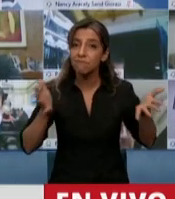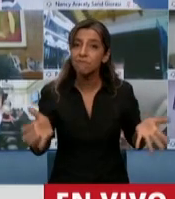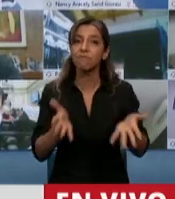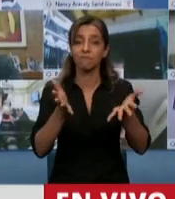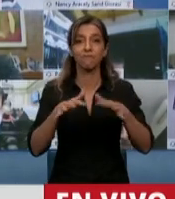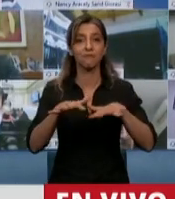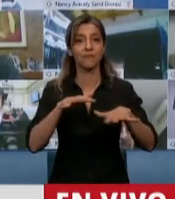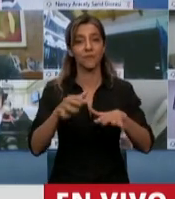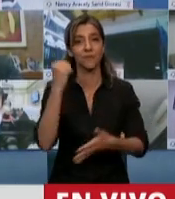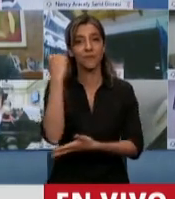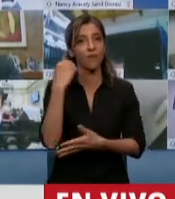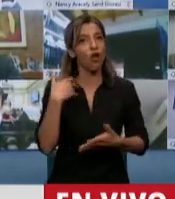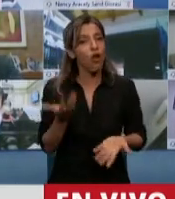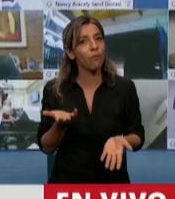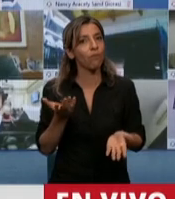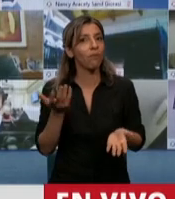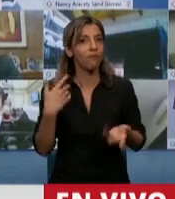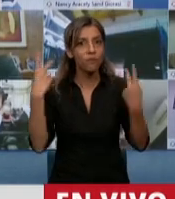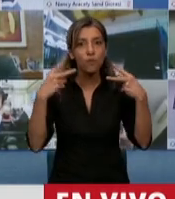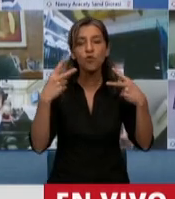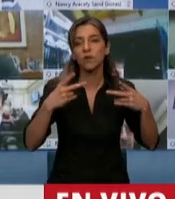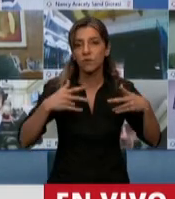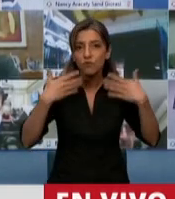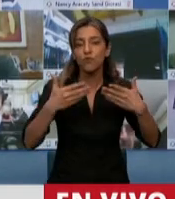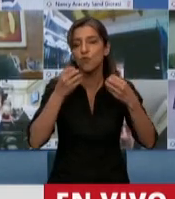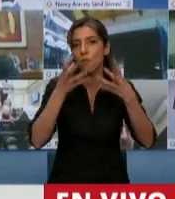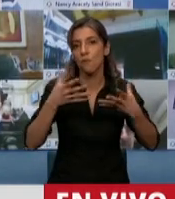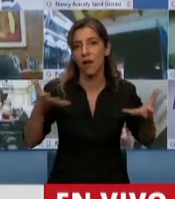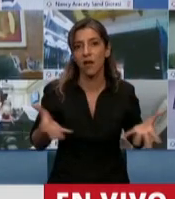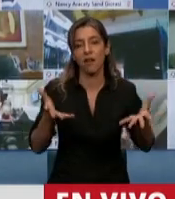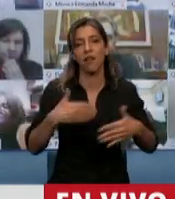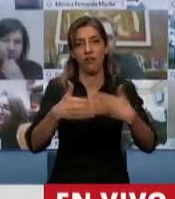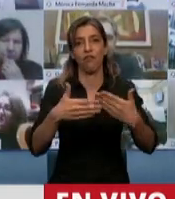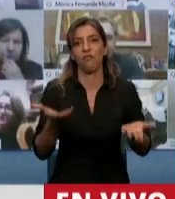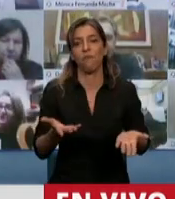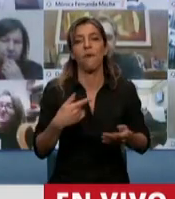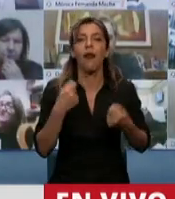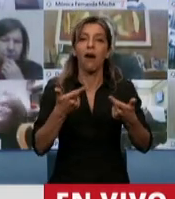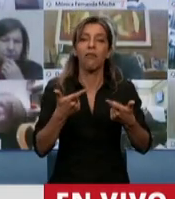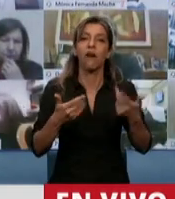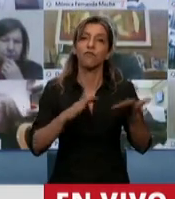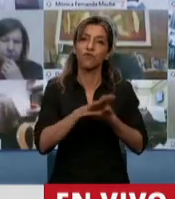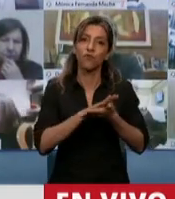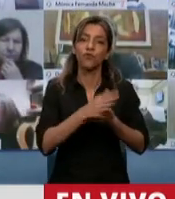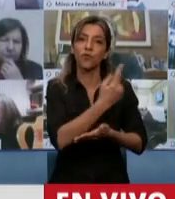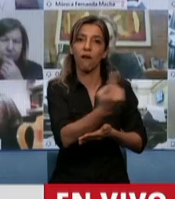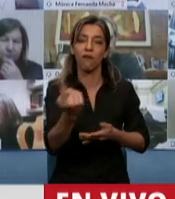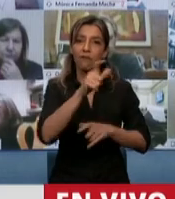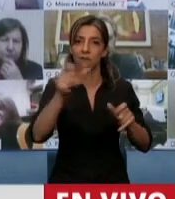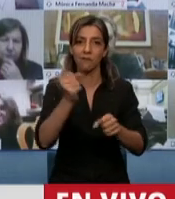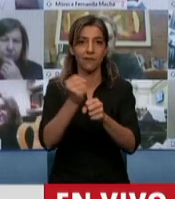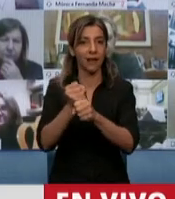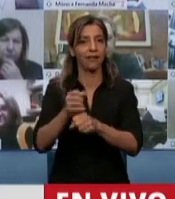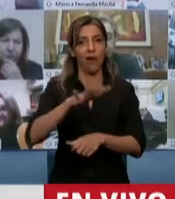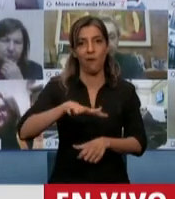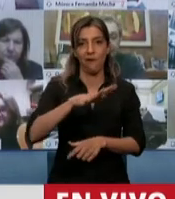queremos beneficiar a cada uno y cada una de los trabajadores y las trabajadoras del sector. Por